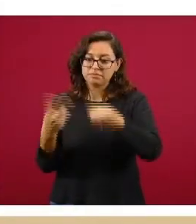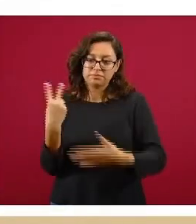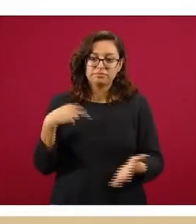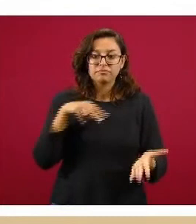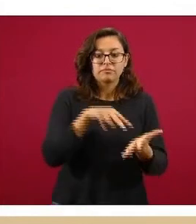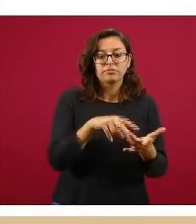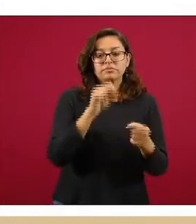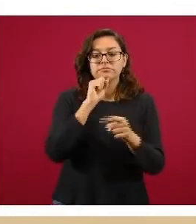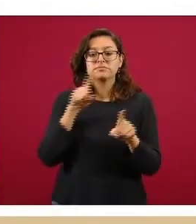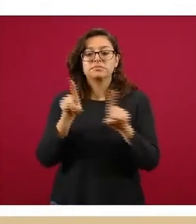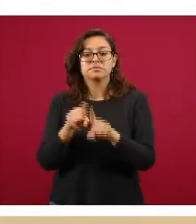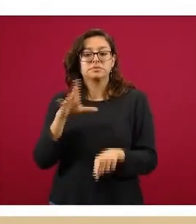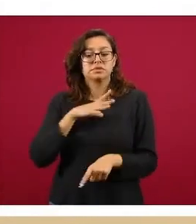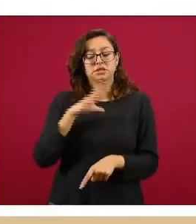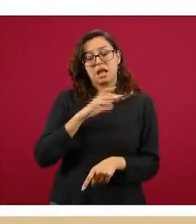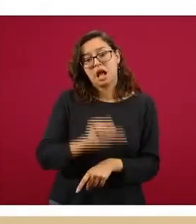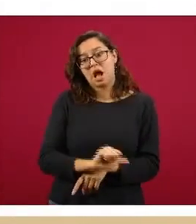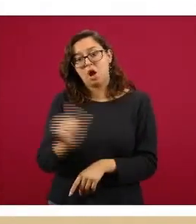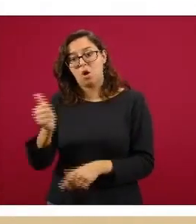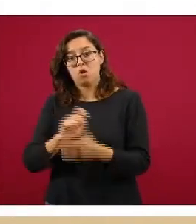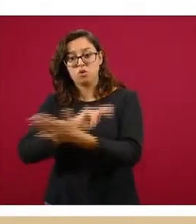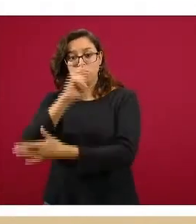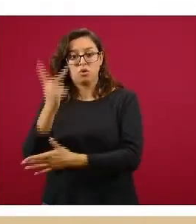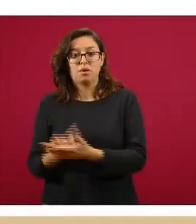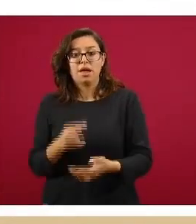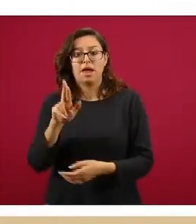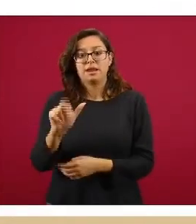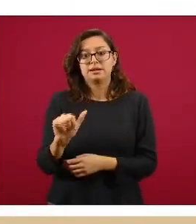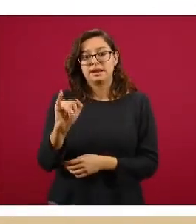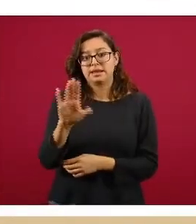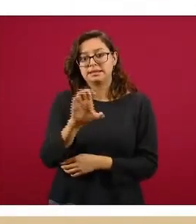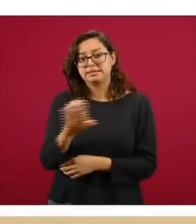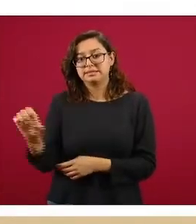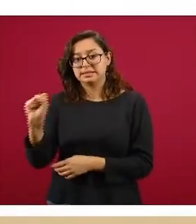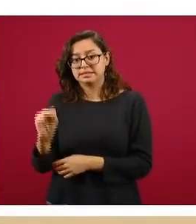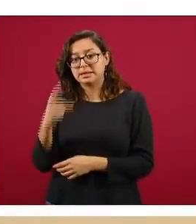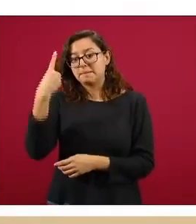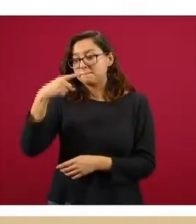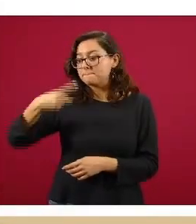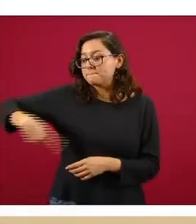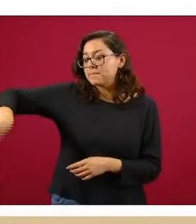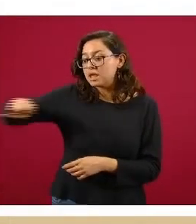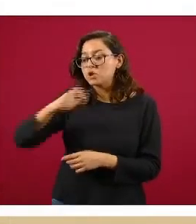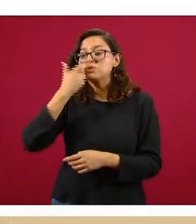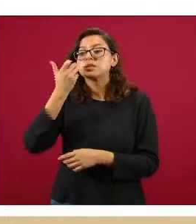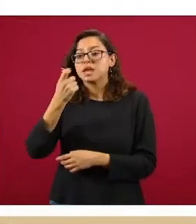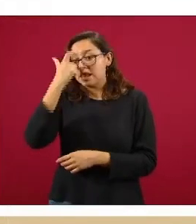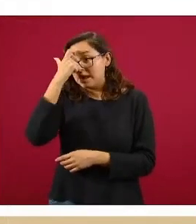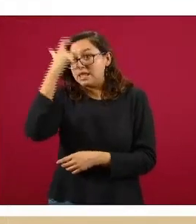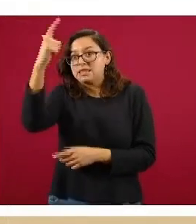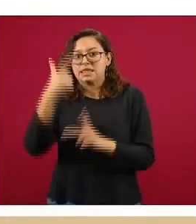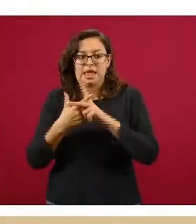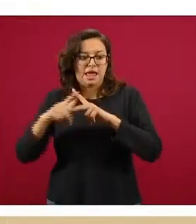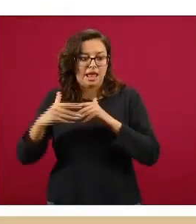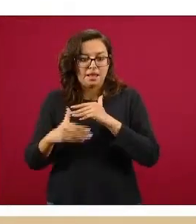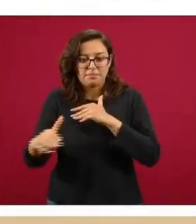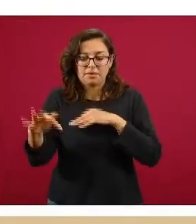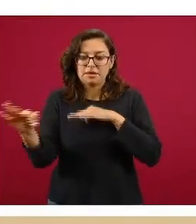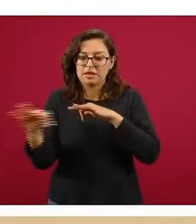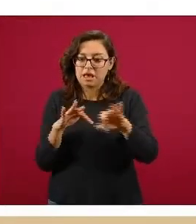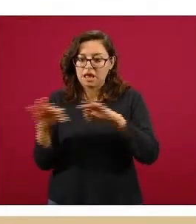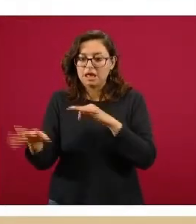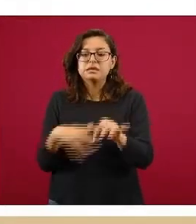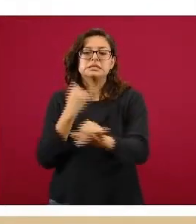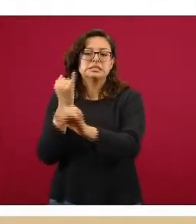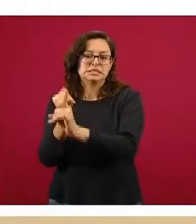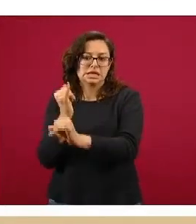lado, continuamos con el programa Raíces, que es igual un programa de acompañamiento técnico para jóvenes que deseen realizar emprendimiento social. Esto es de manera